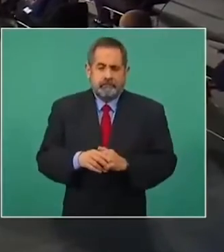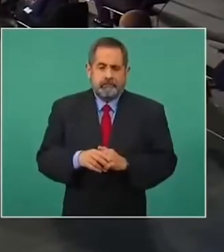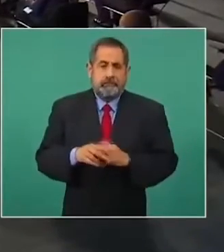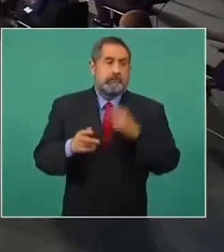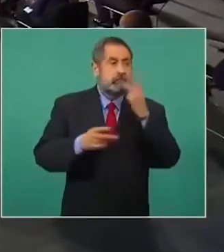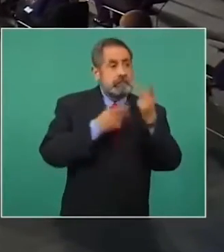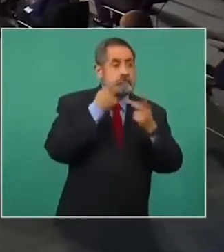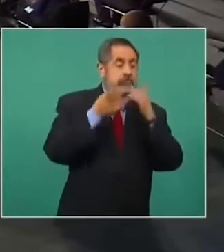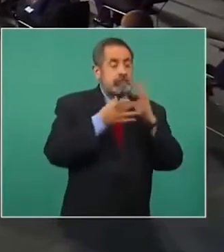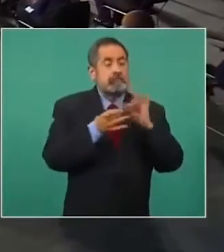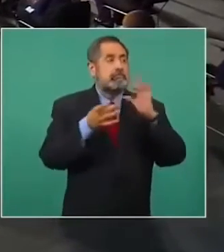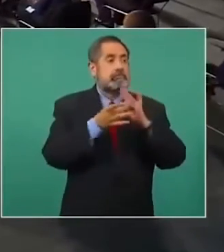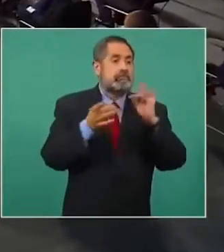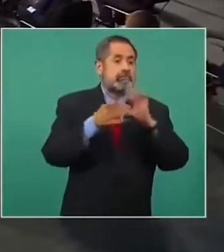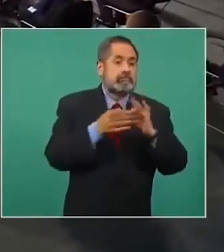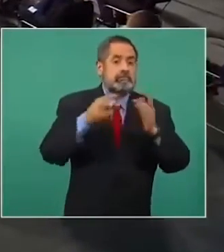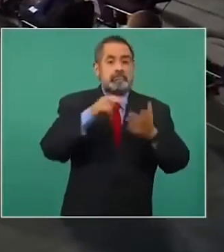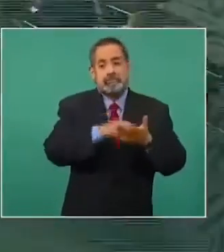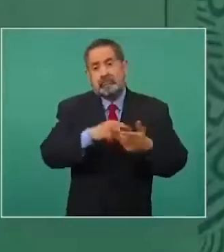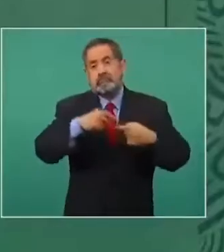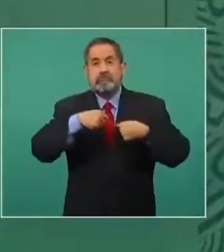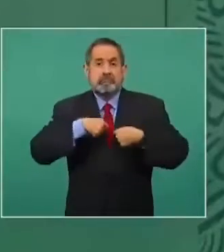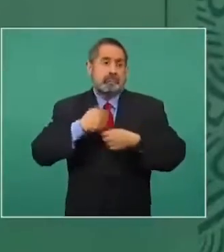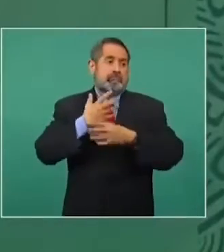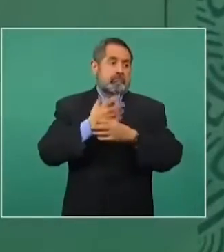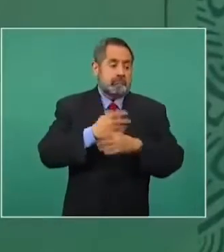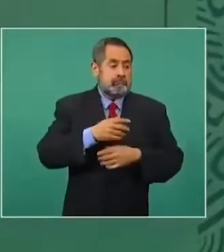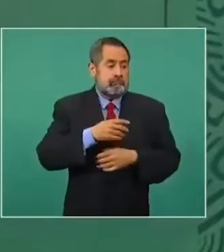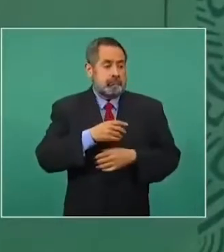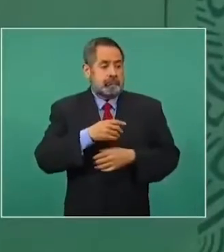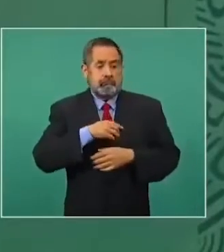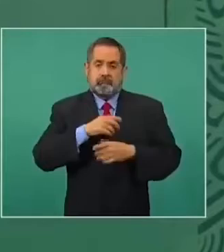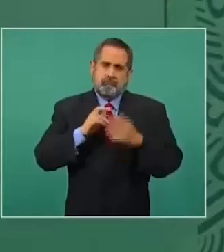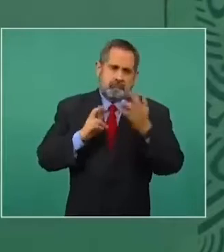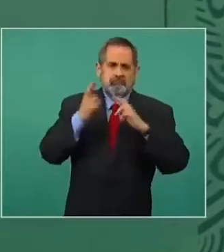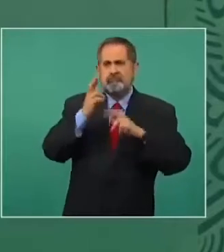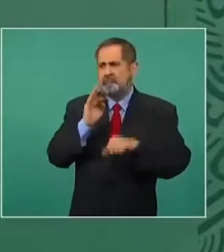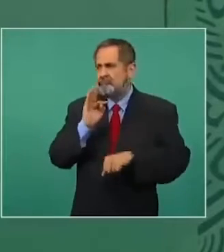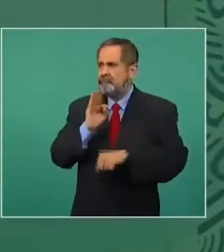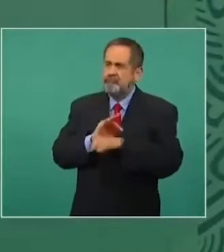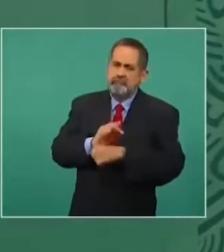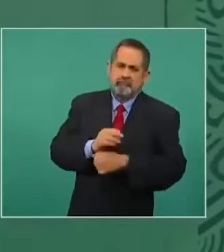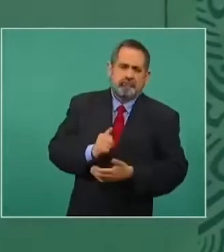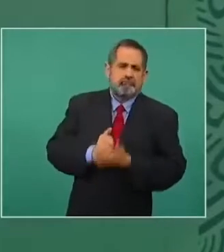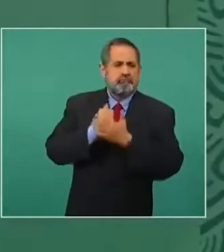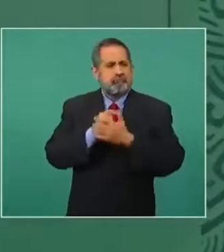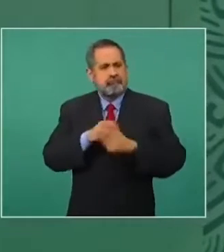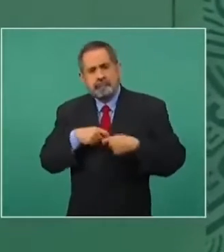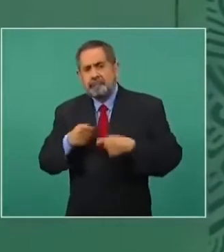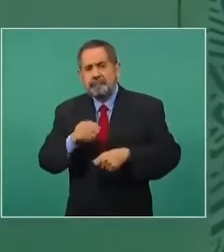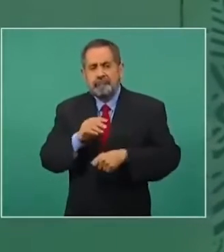pronunciamientos, de que son revolucionarios, de que